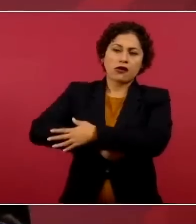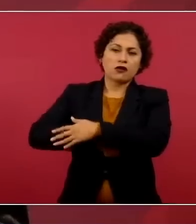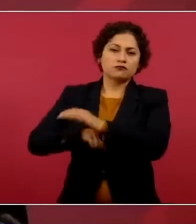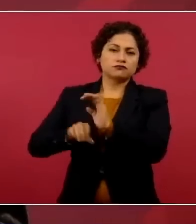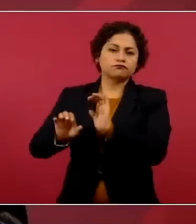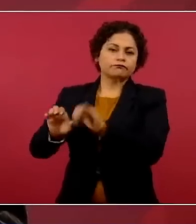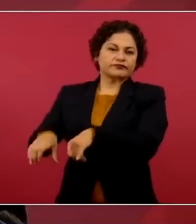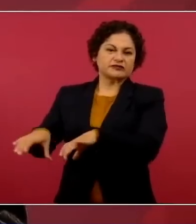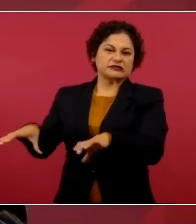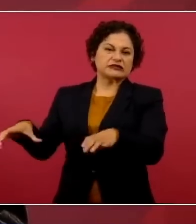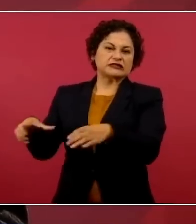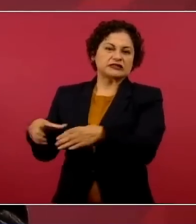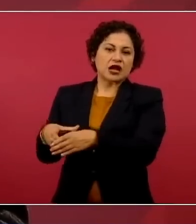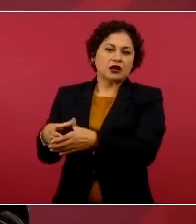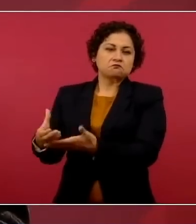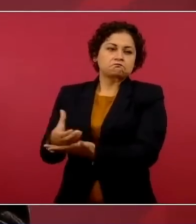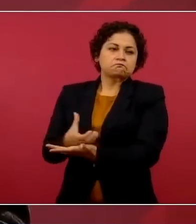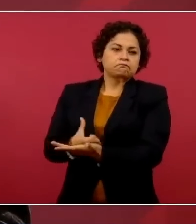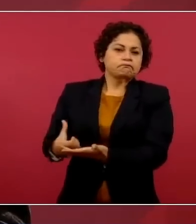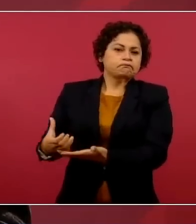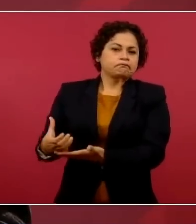de vividores.